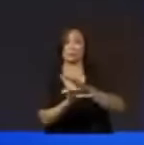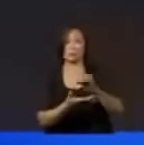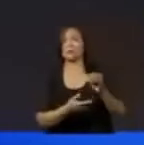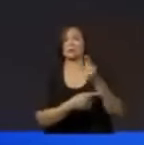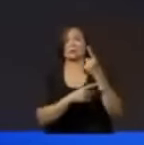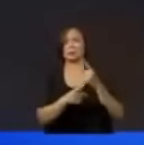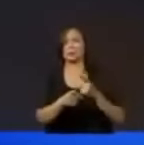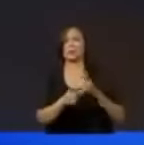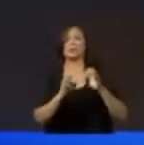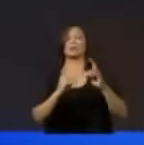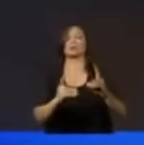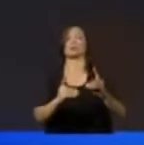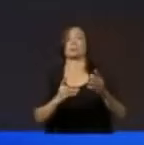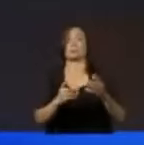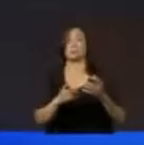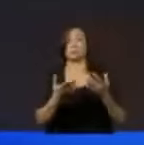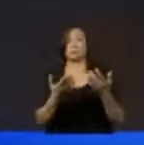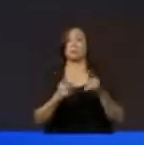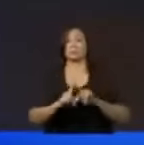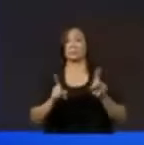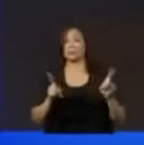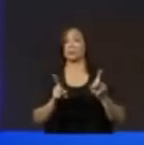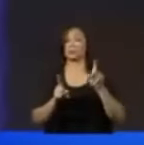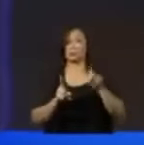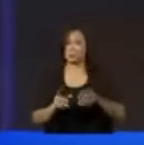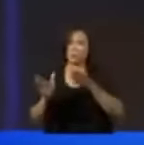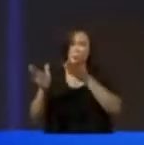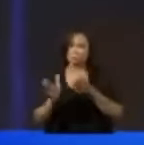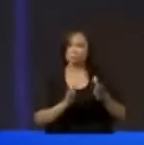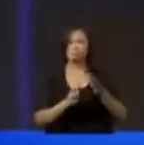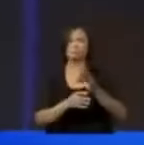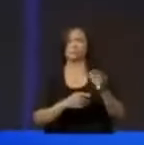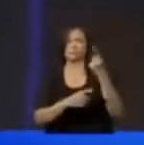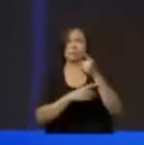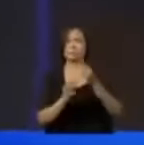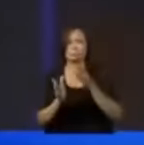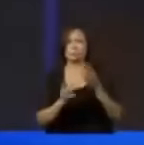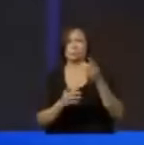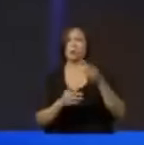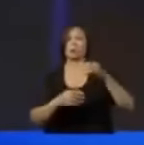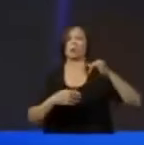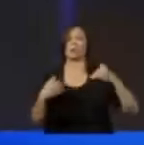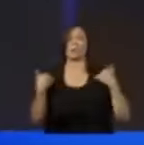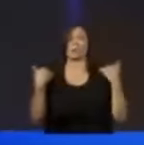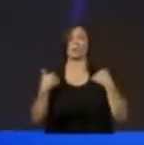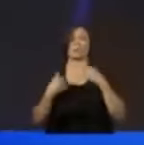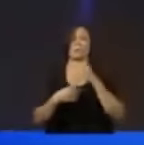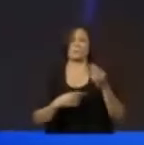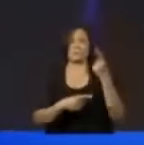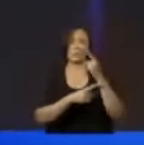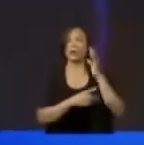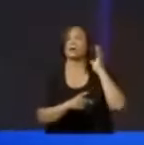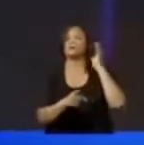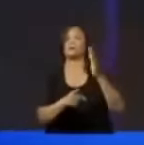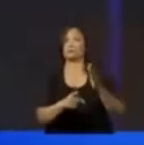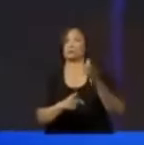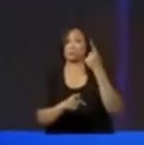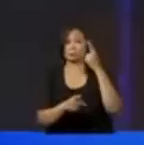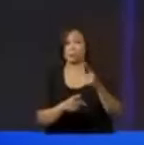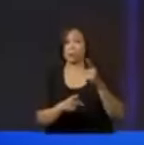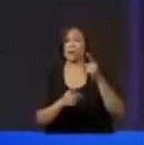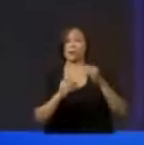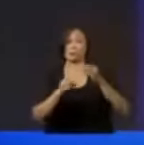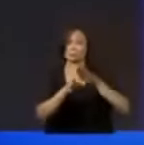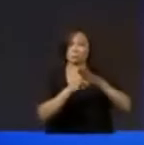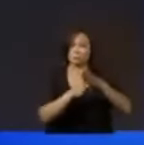de los centros educativos. Ahora bien, tenemos que prepararnos y preparar a la juventud para el futuro, para